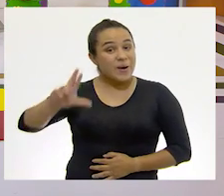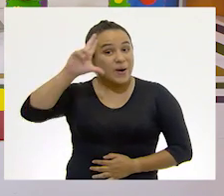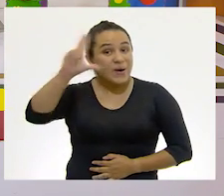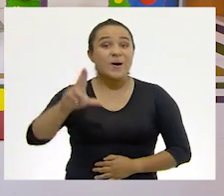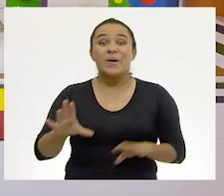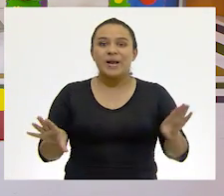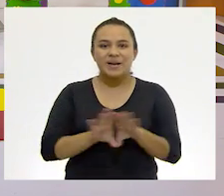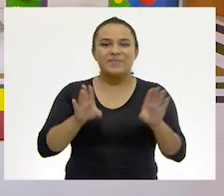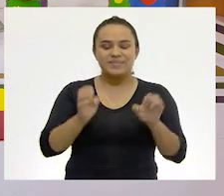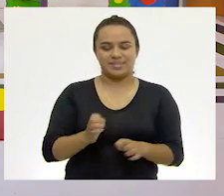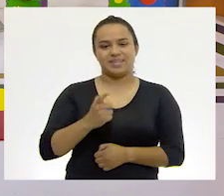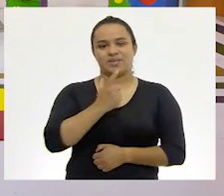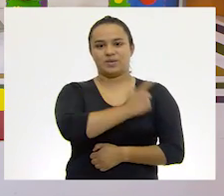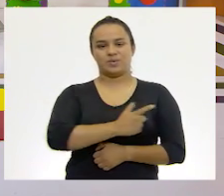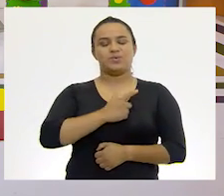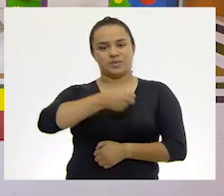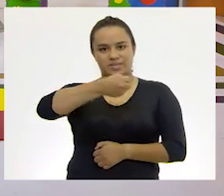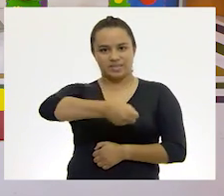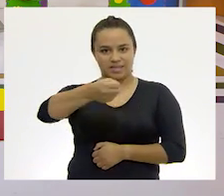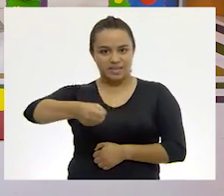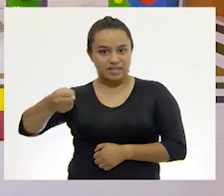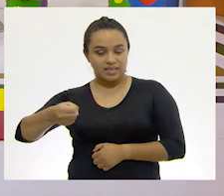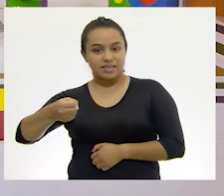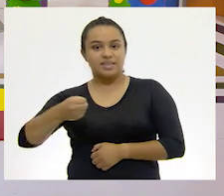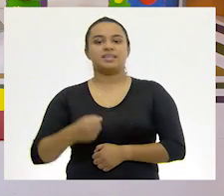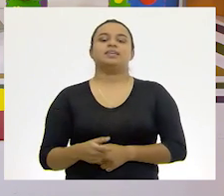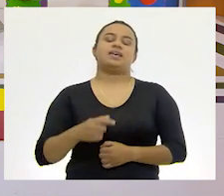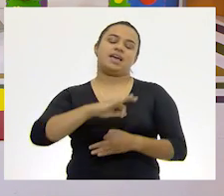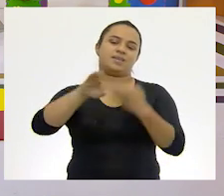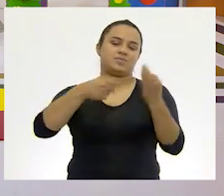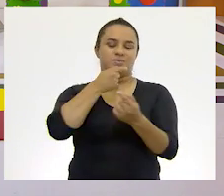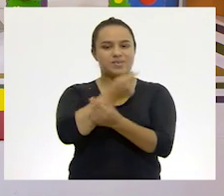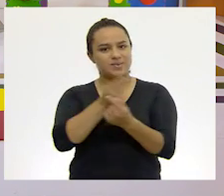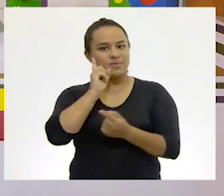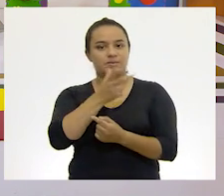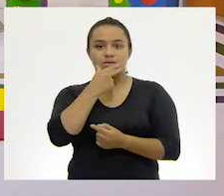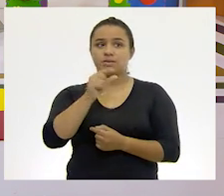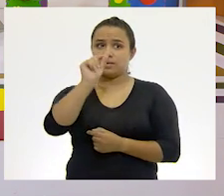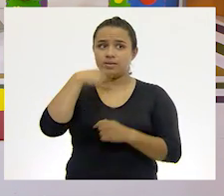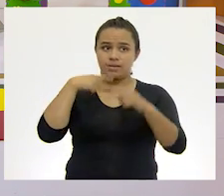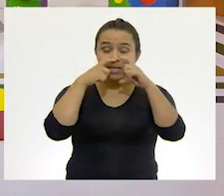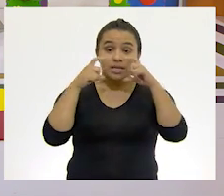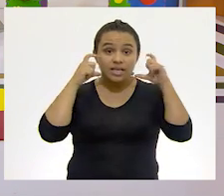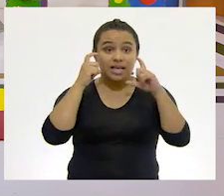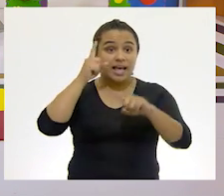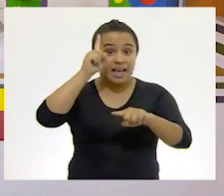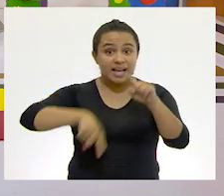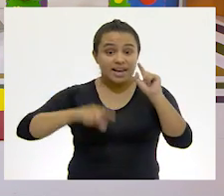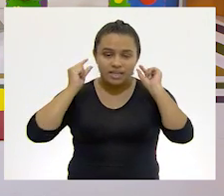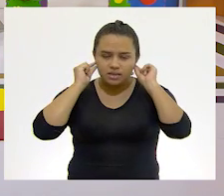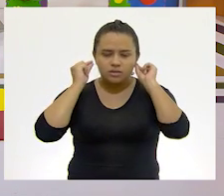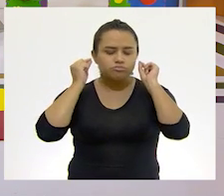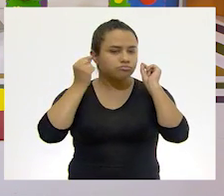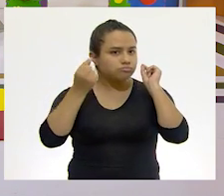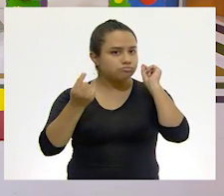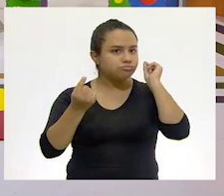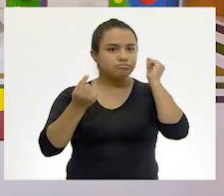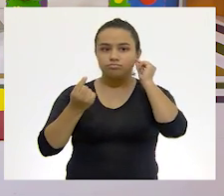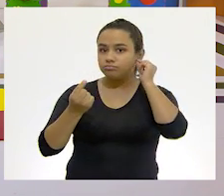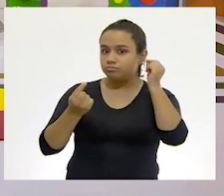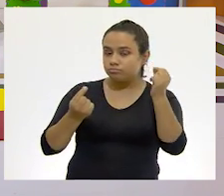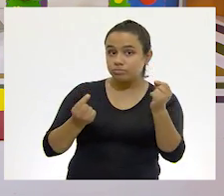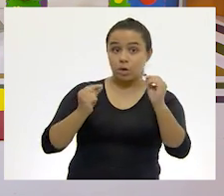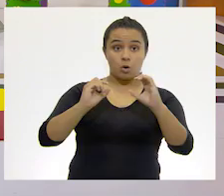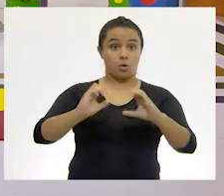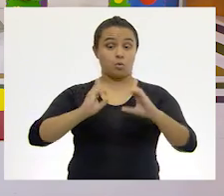¿cómo están? Me da mucho gusto saludarlas y saludarlos. Déjenme quitarme mi cubrebocas, lo hago tomándolo de las agarraderas y